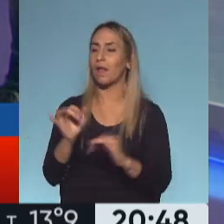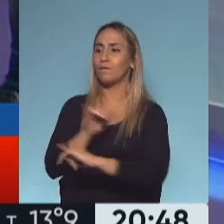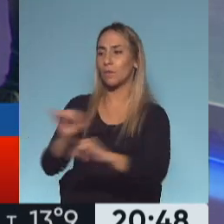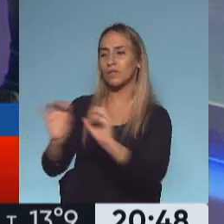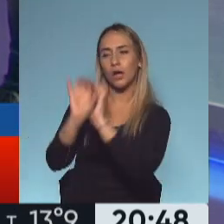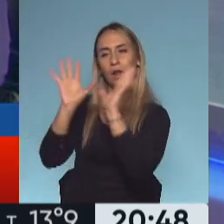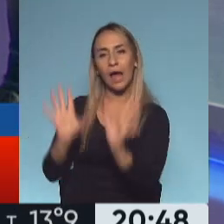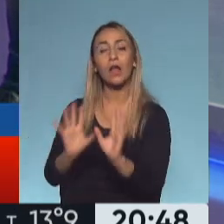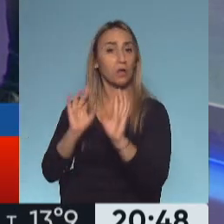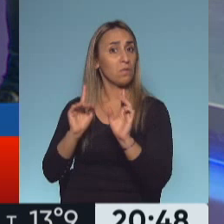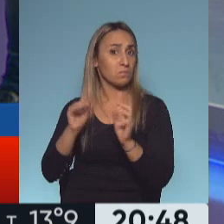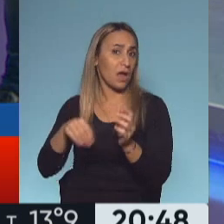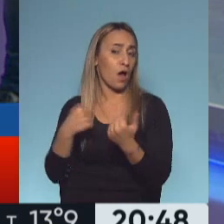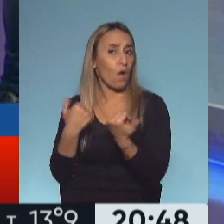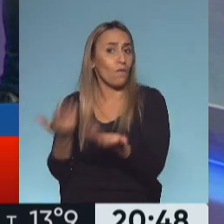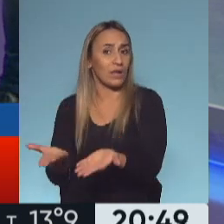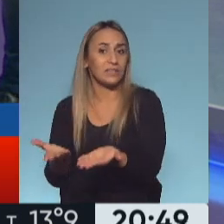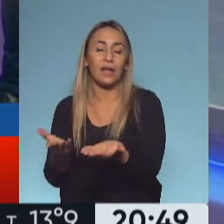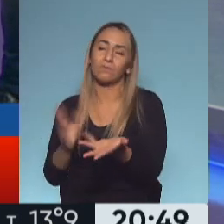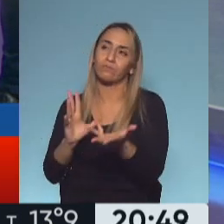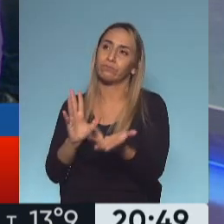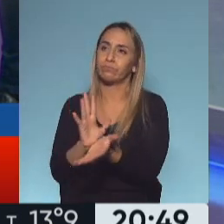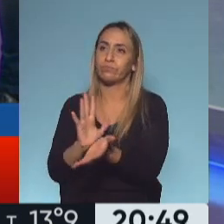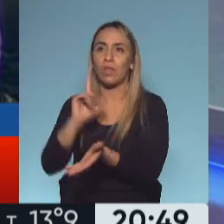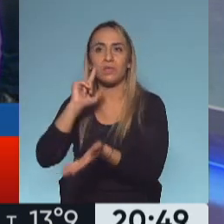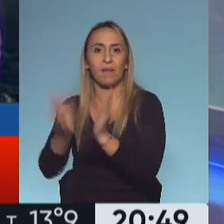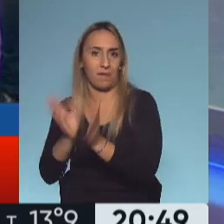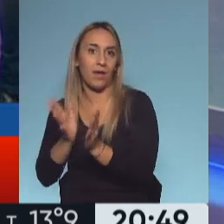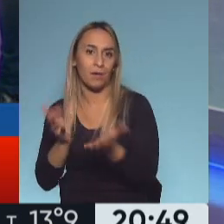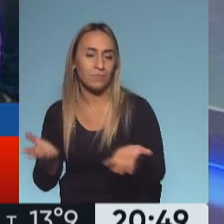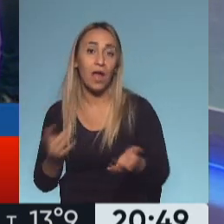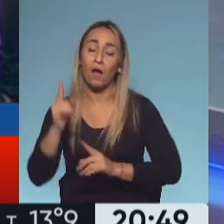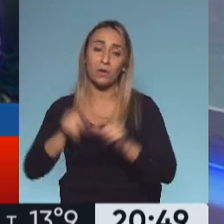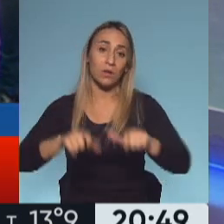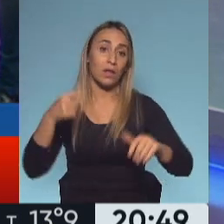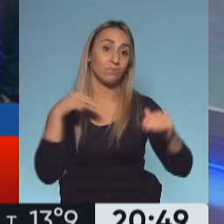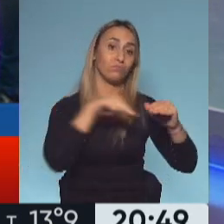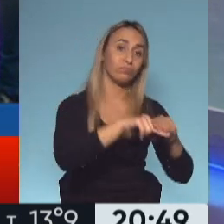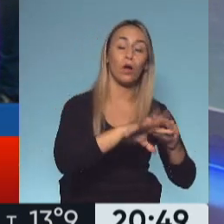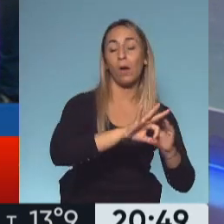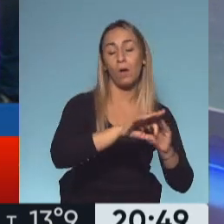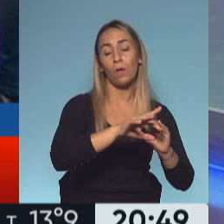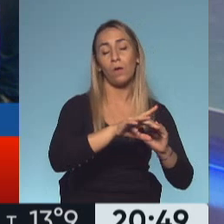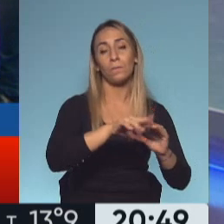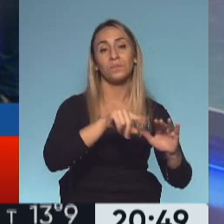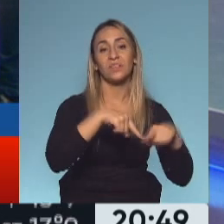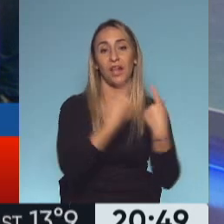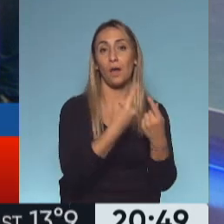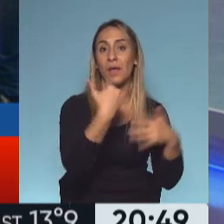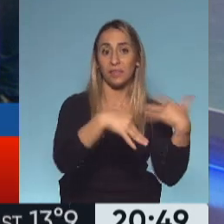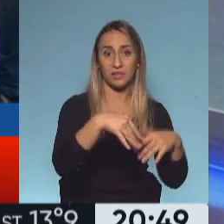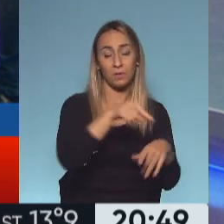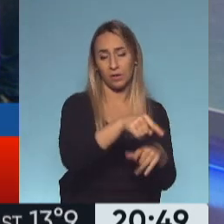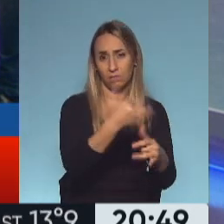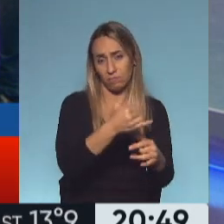también ofrecer otras alternativas terapéuticas, porque los pacientes, tanto que no ingresan como que egresan de terapia intensiva, también tienen derecho